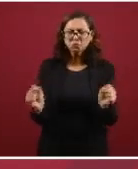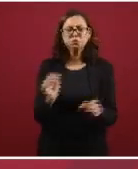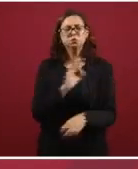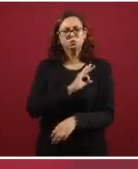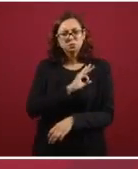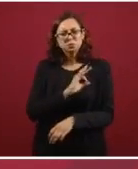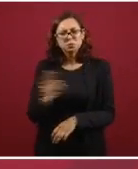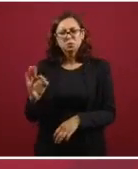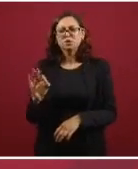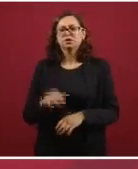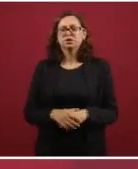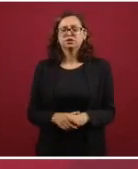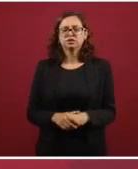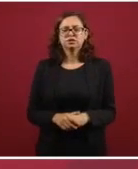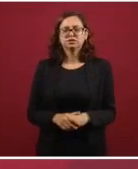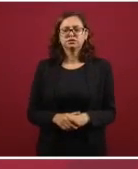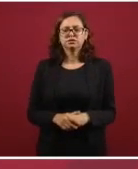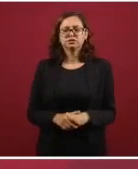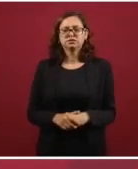si